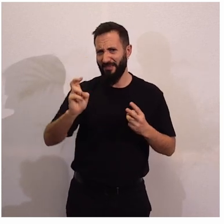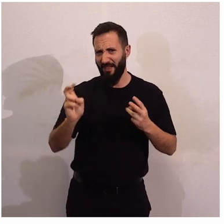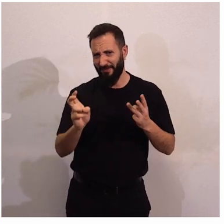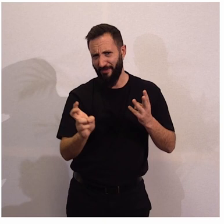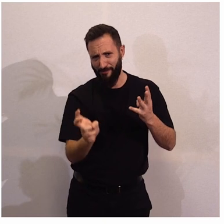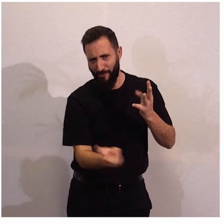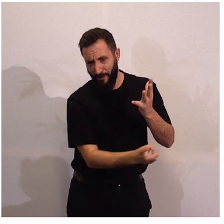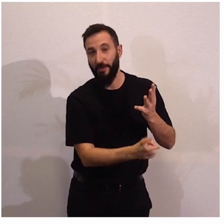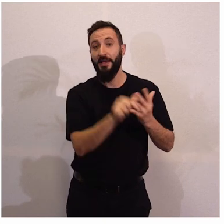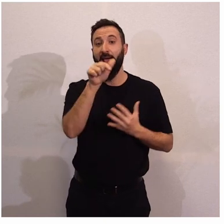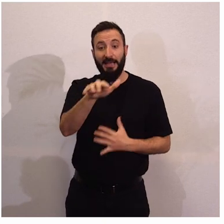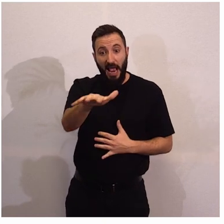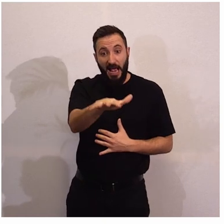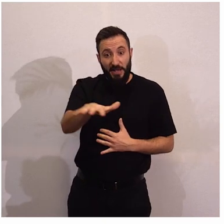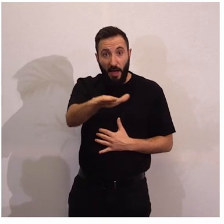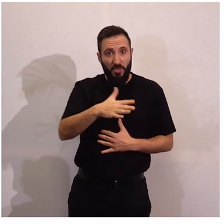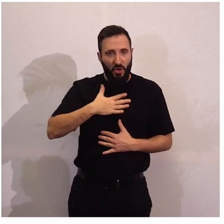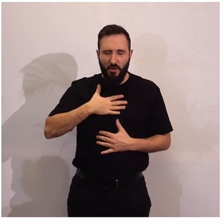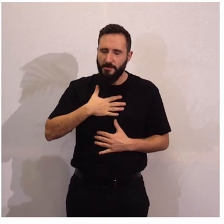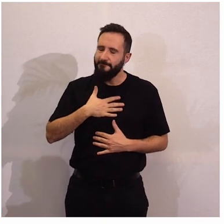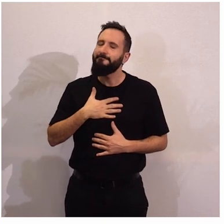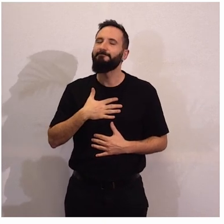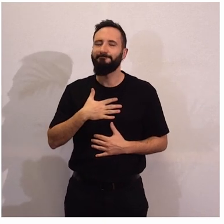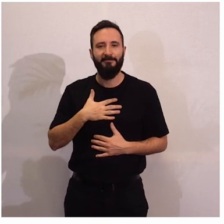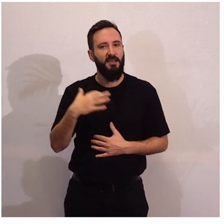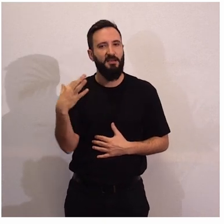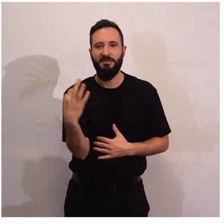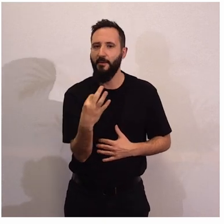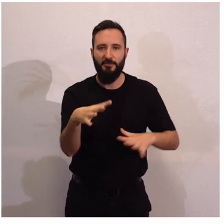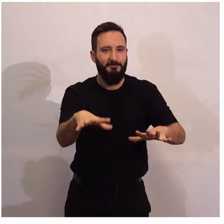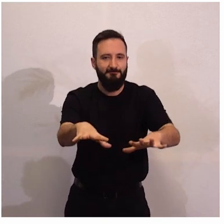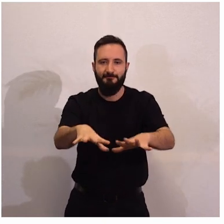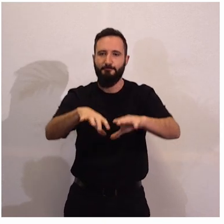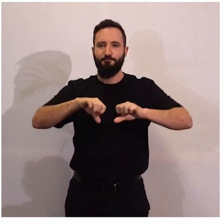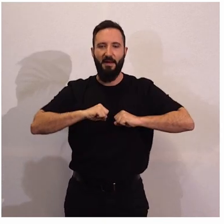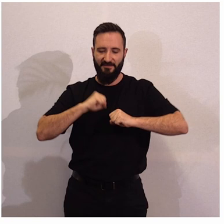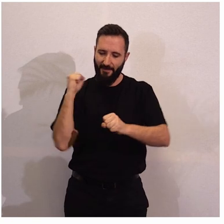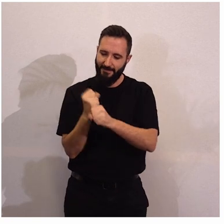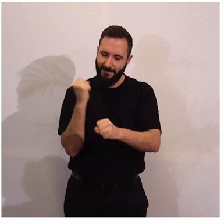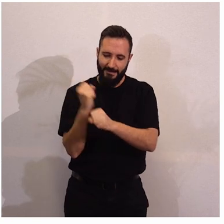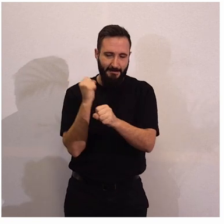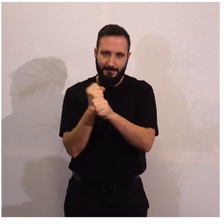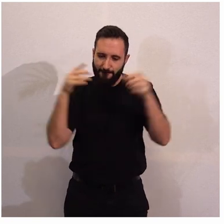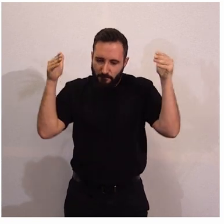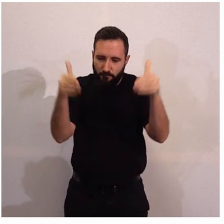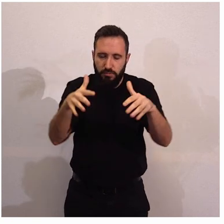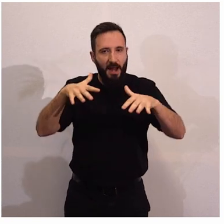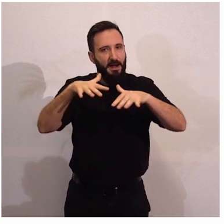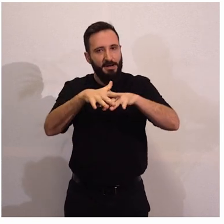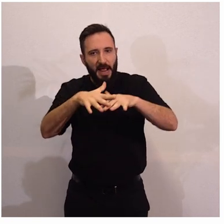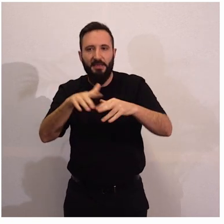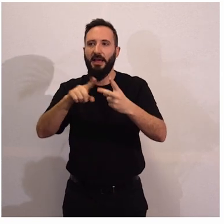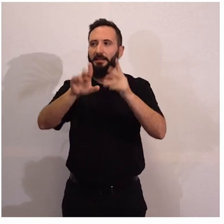Entonces, ese espacio a mí me parece que sí que tenemos que trabajarlo, ¿no? En redes, en